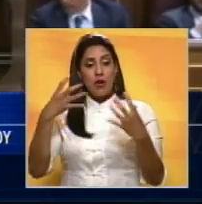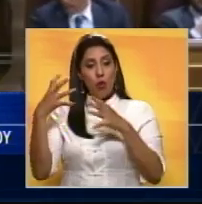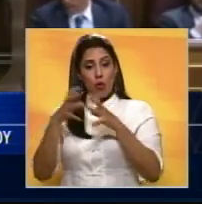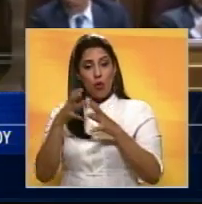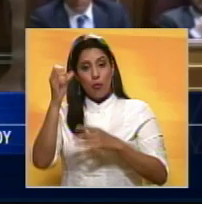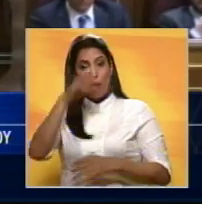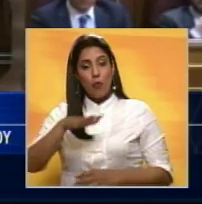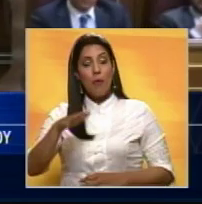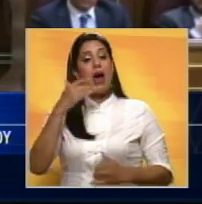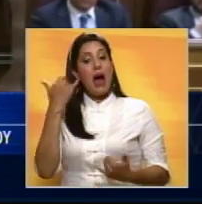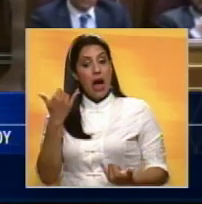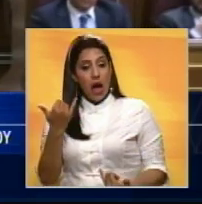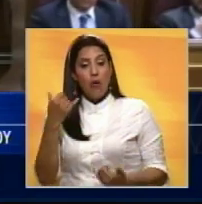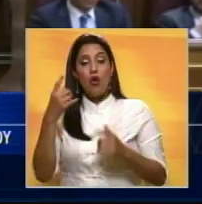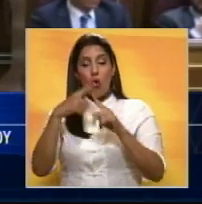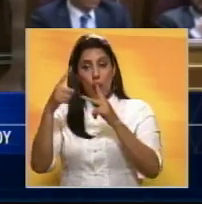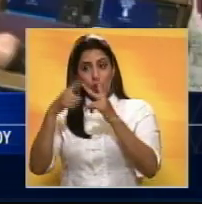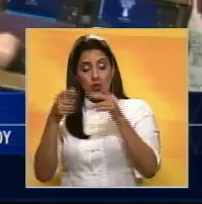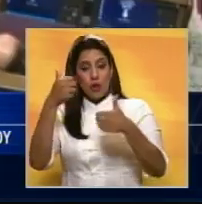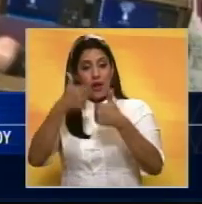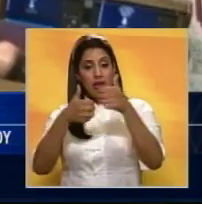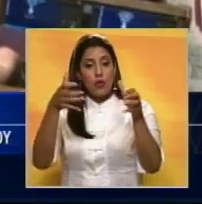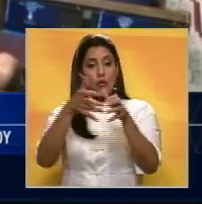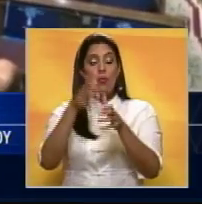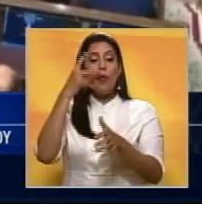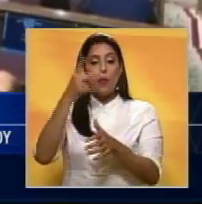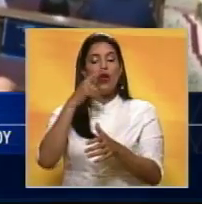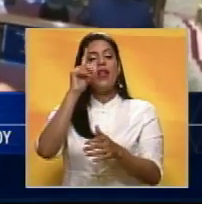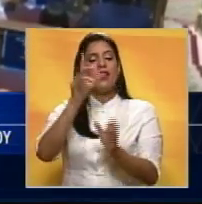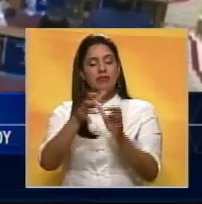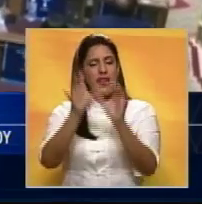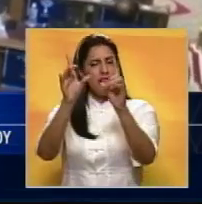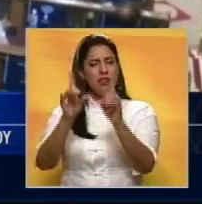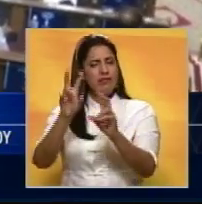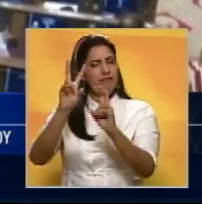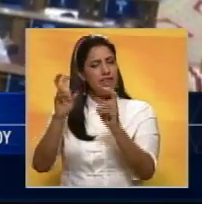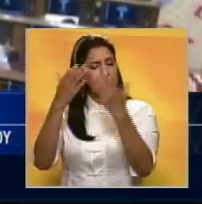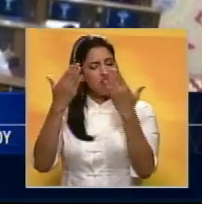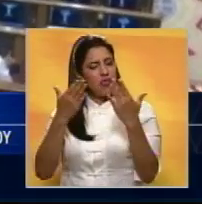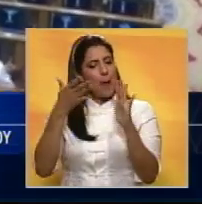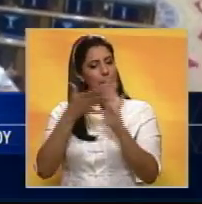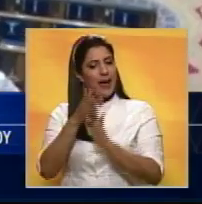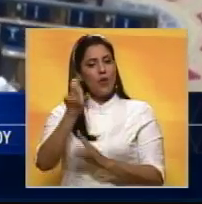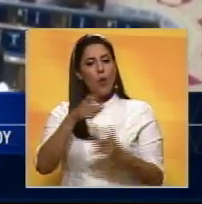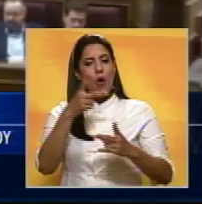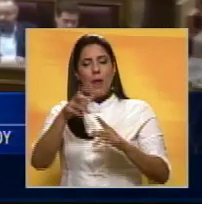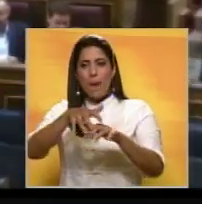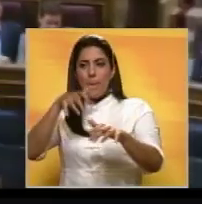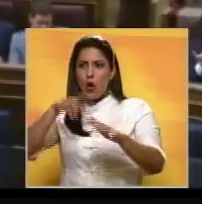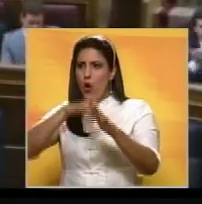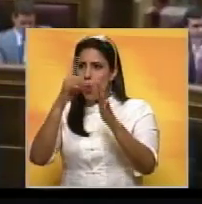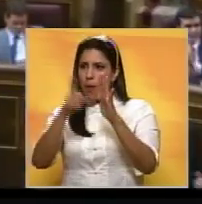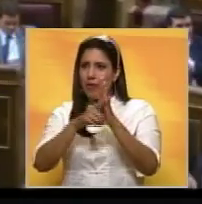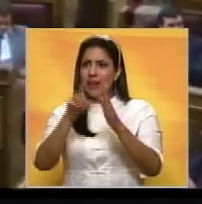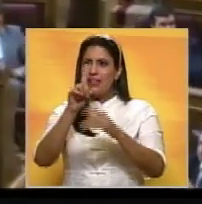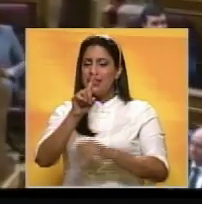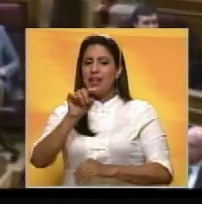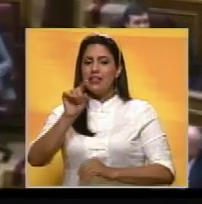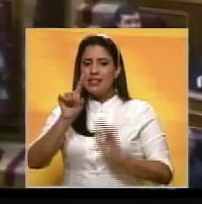Partido Popular. El resto de partidos del Parlamento ha decidido estudiar la iniciativa, que requiere de una mayoría absoluta